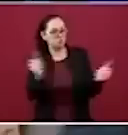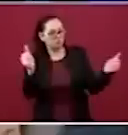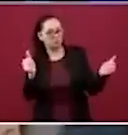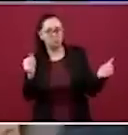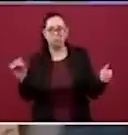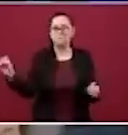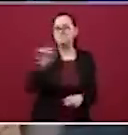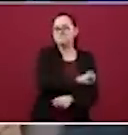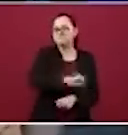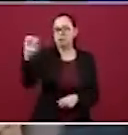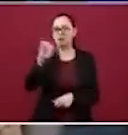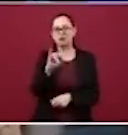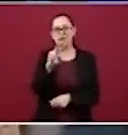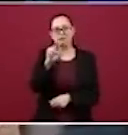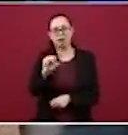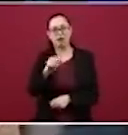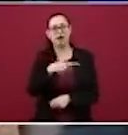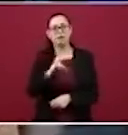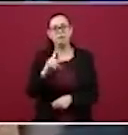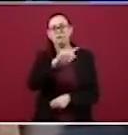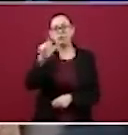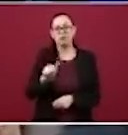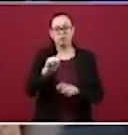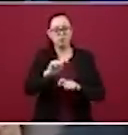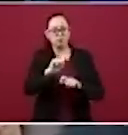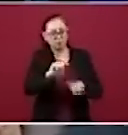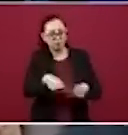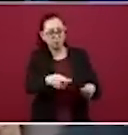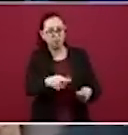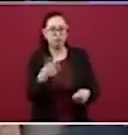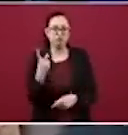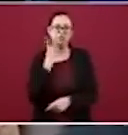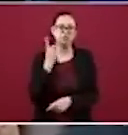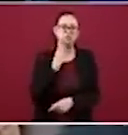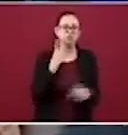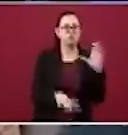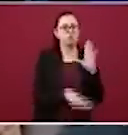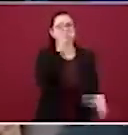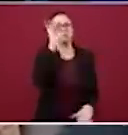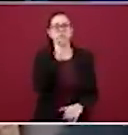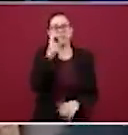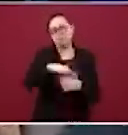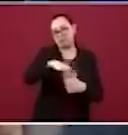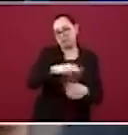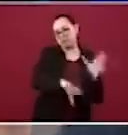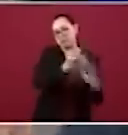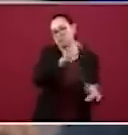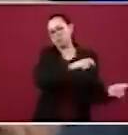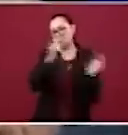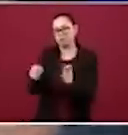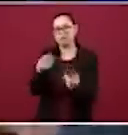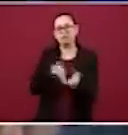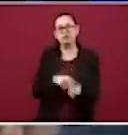el IVA, pero meses después fue nombrado diputado plurinominal por parte